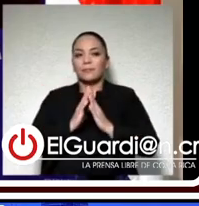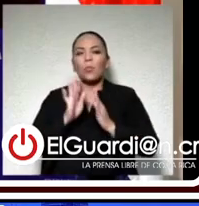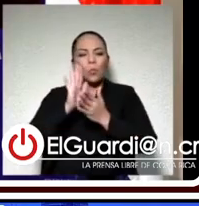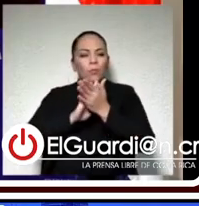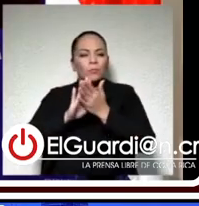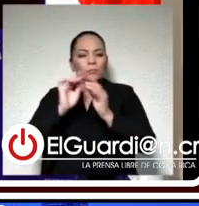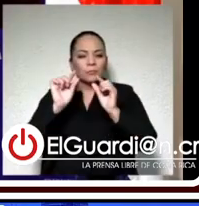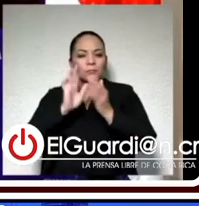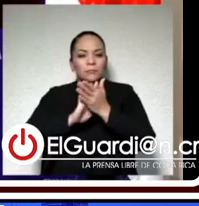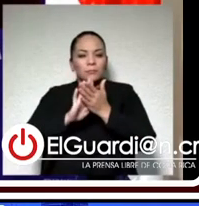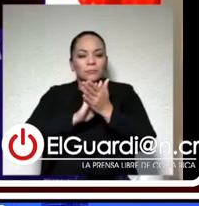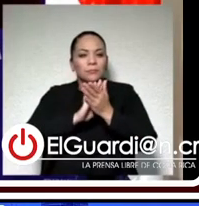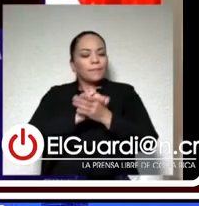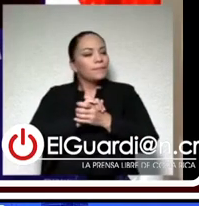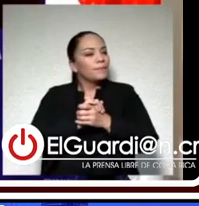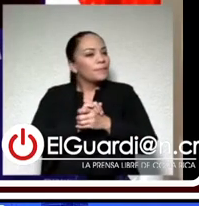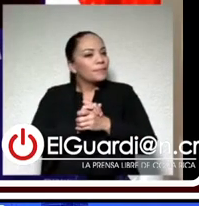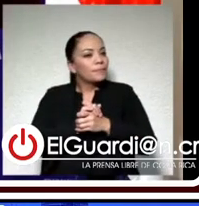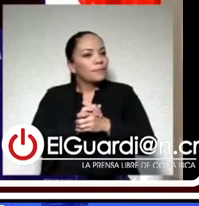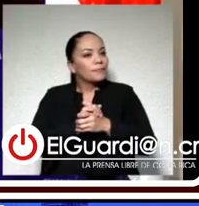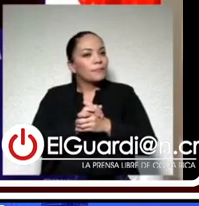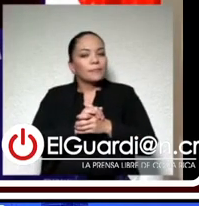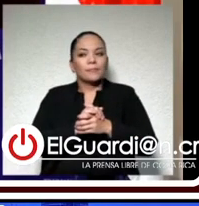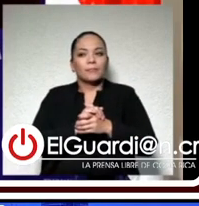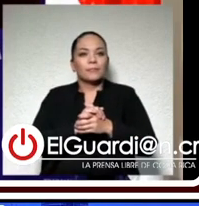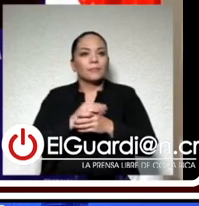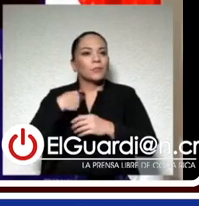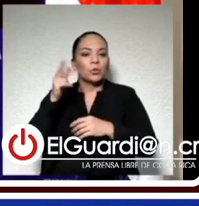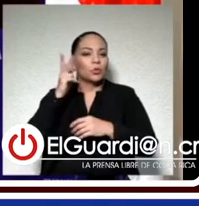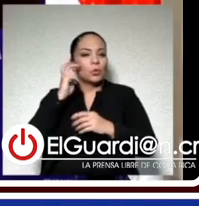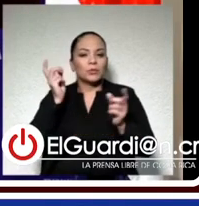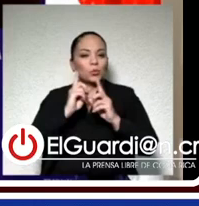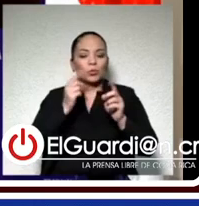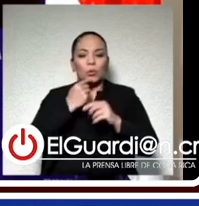las otras personas que señala como parte de esta...